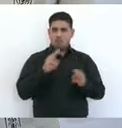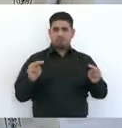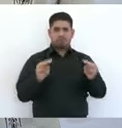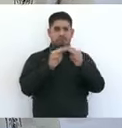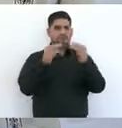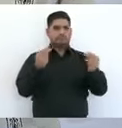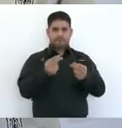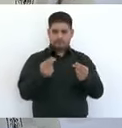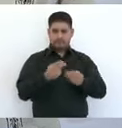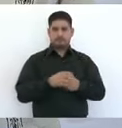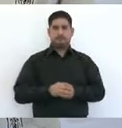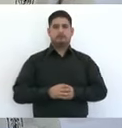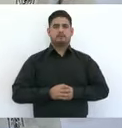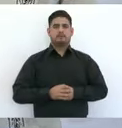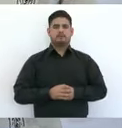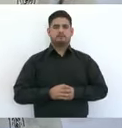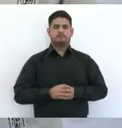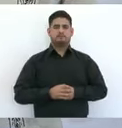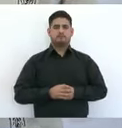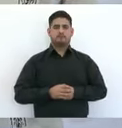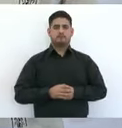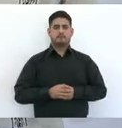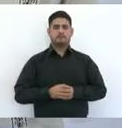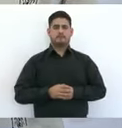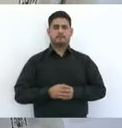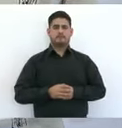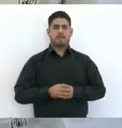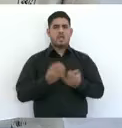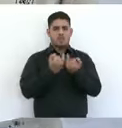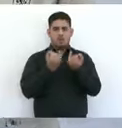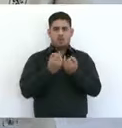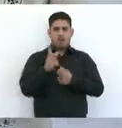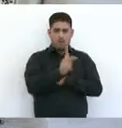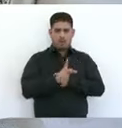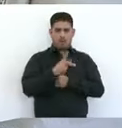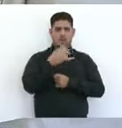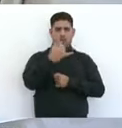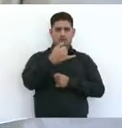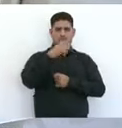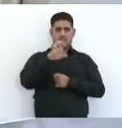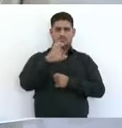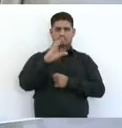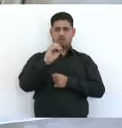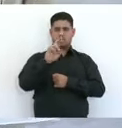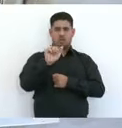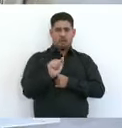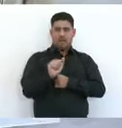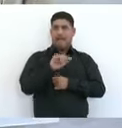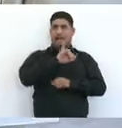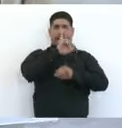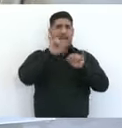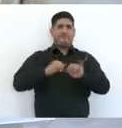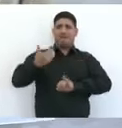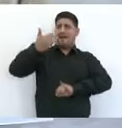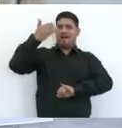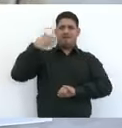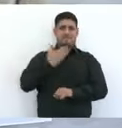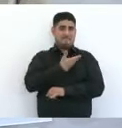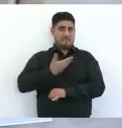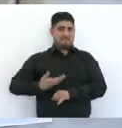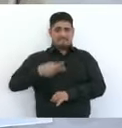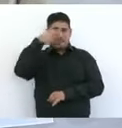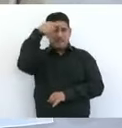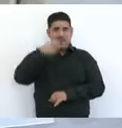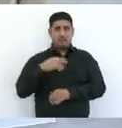sobra decir, presidente, que así como a Yécora nunca se había parado por allá un presidente de